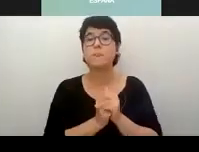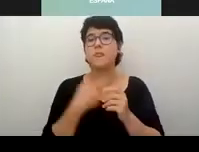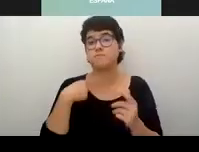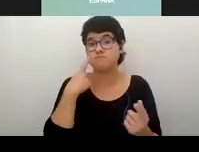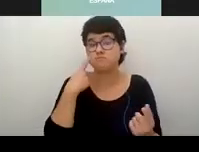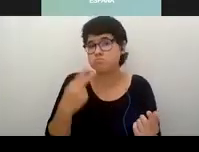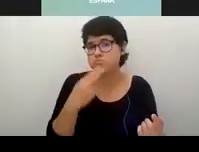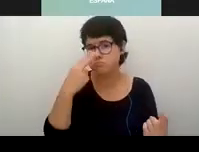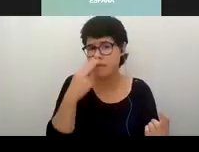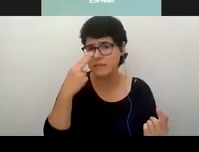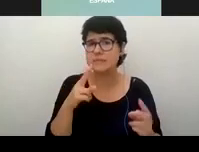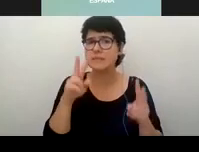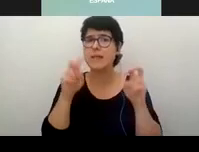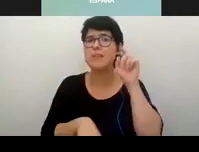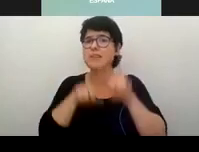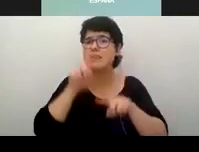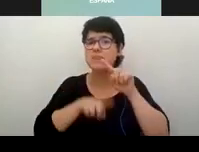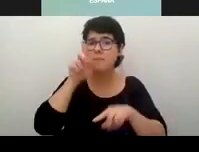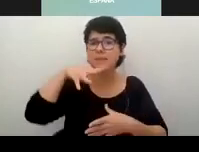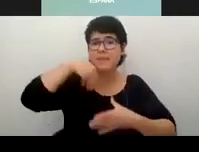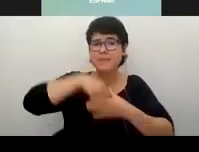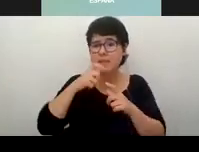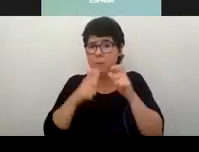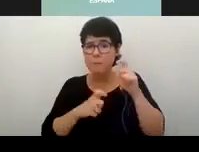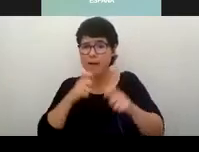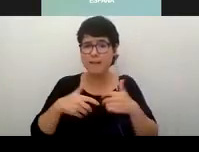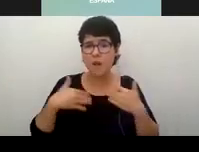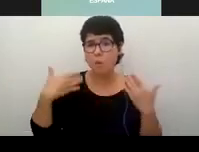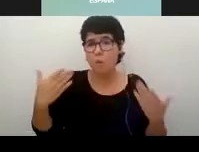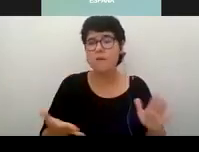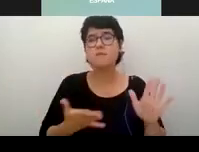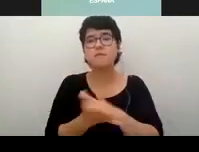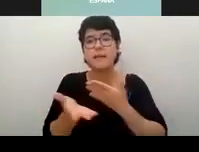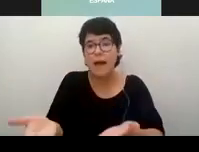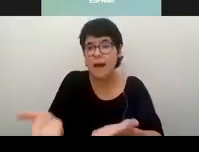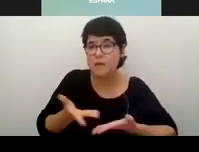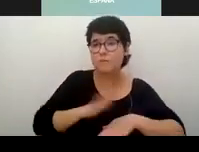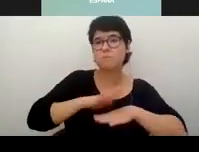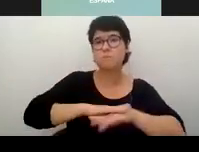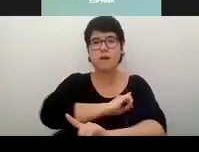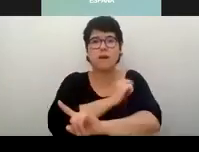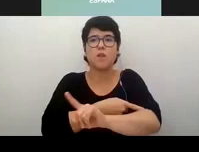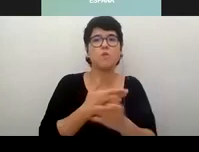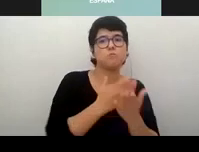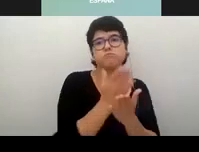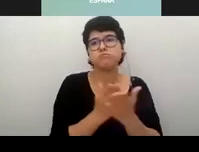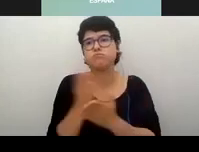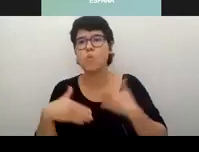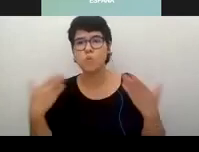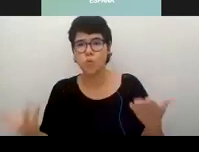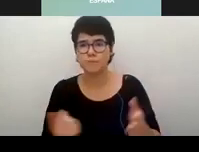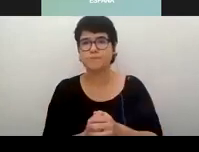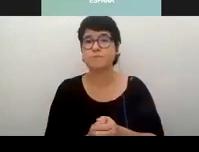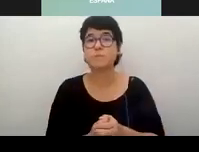la que dispongamos, pues vamos a ser más capaces de realizar un tipo de ejercicio u otro. Bueno, como os decía, una microbiota